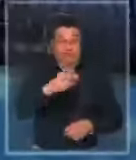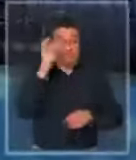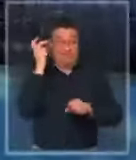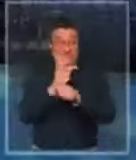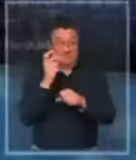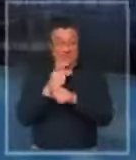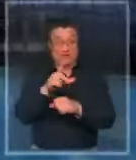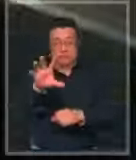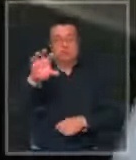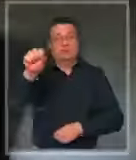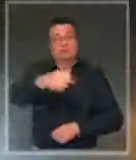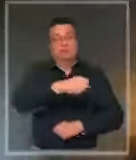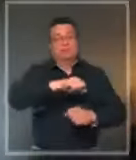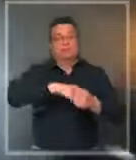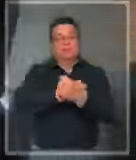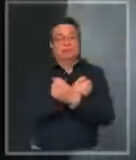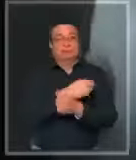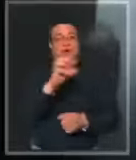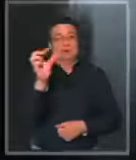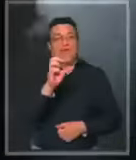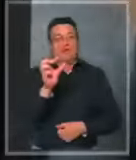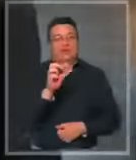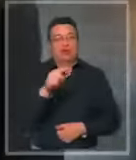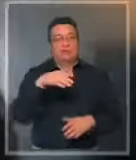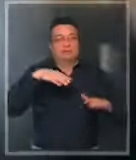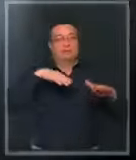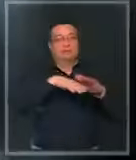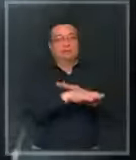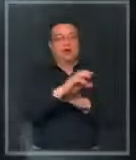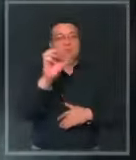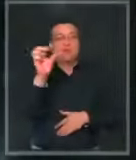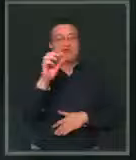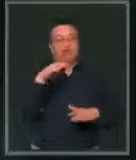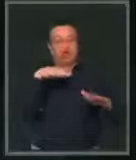quedaron privados de libertad bajo el régimen de internación